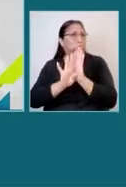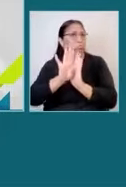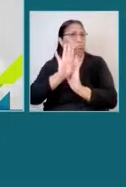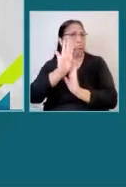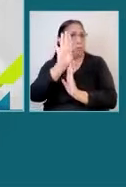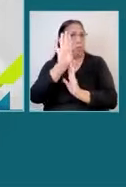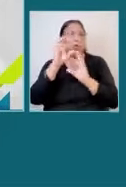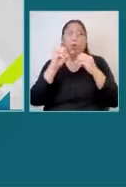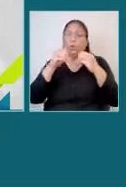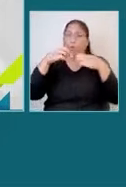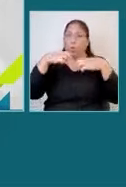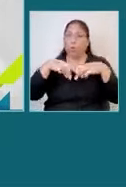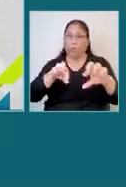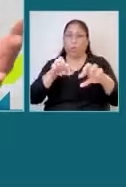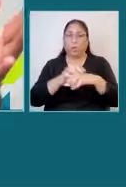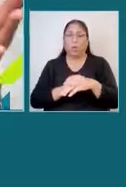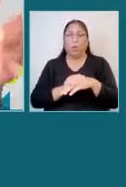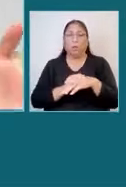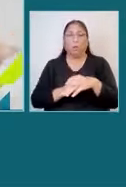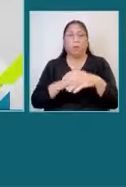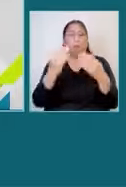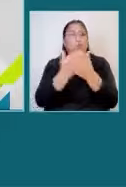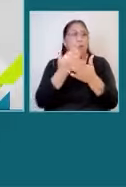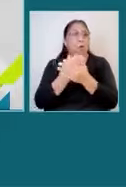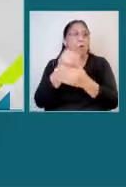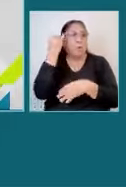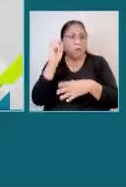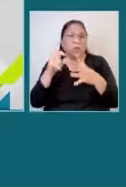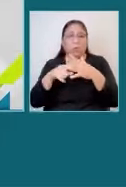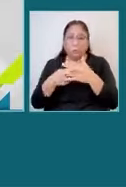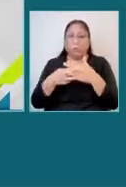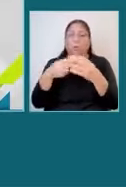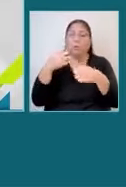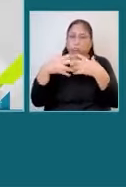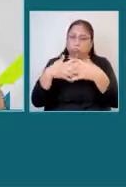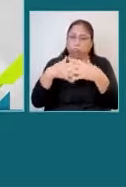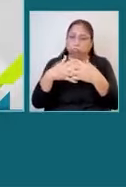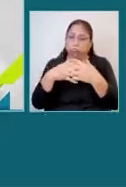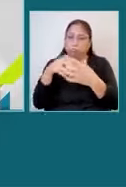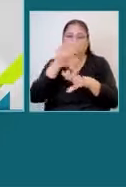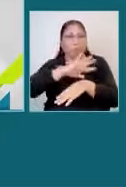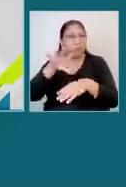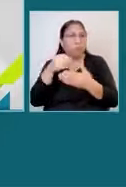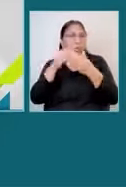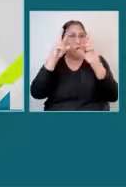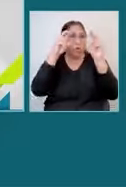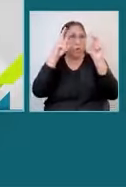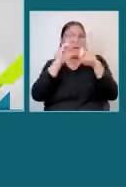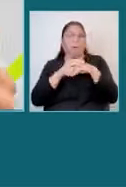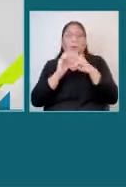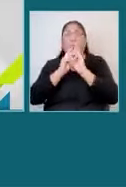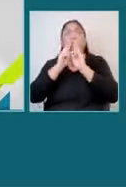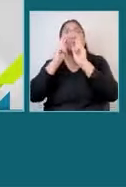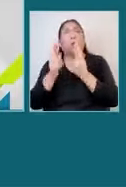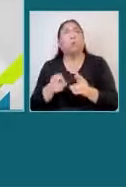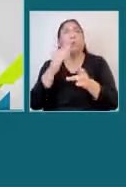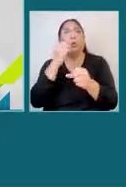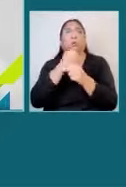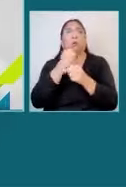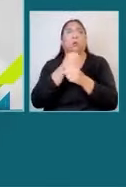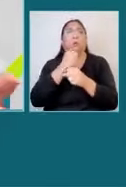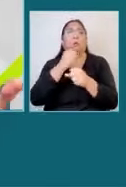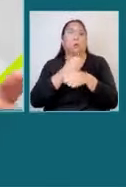las oportunidades de emprendimiento. Y me refiero a todos los temas que, digamos, como consecuencia del trabajo y los